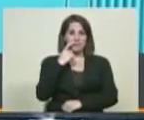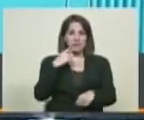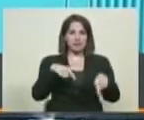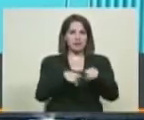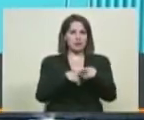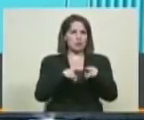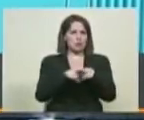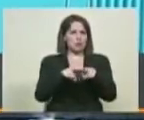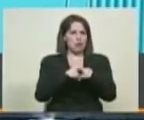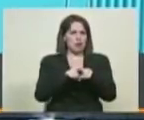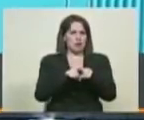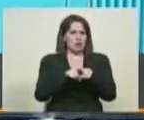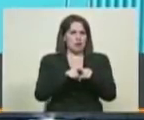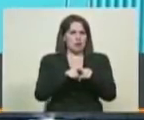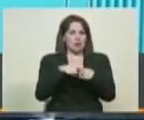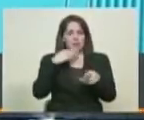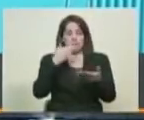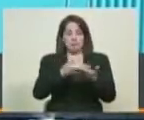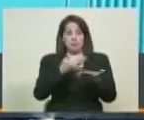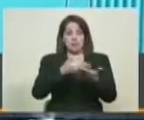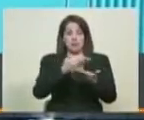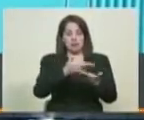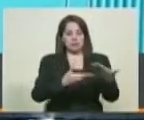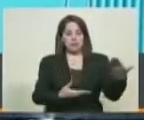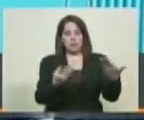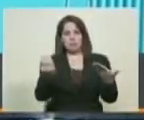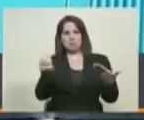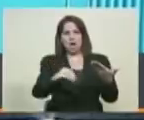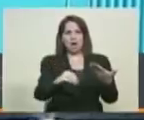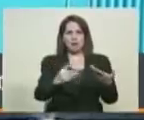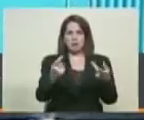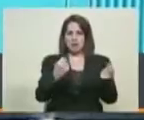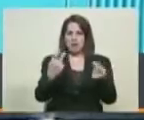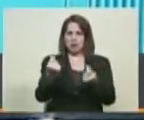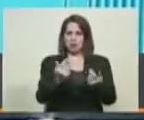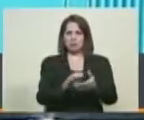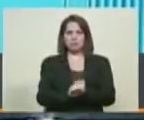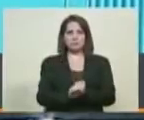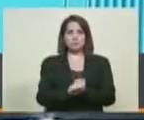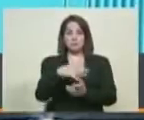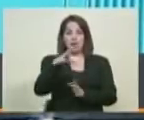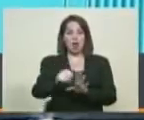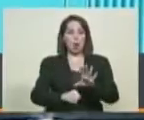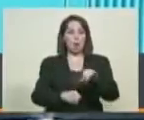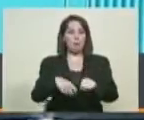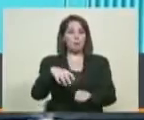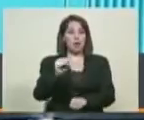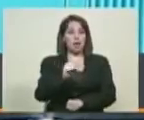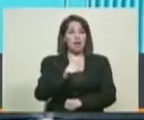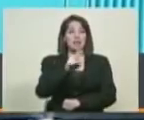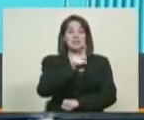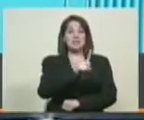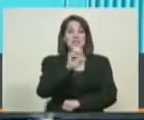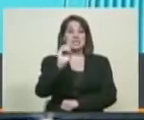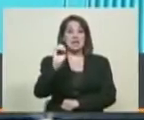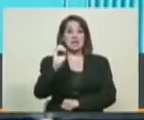Igualmente, me solicita recursos adicionales para la compra de 10.000